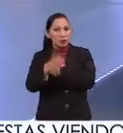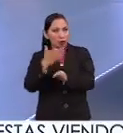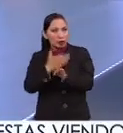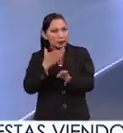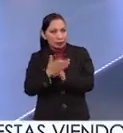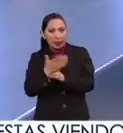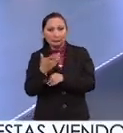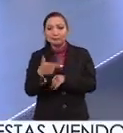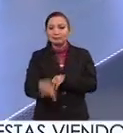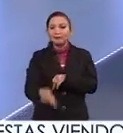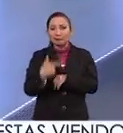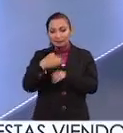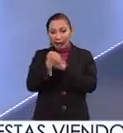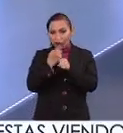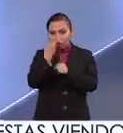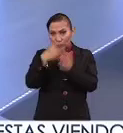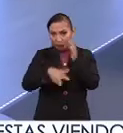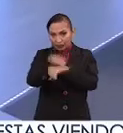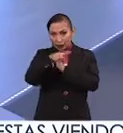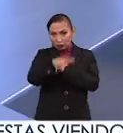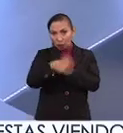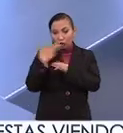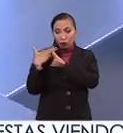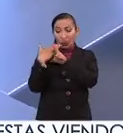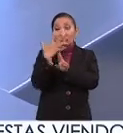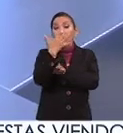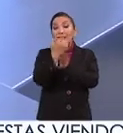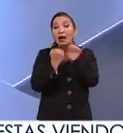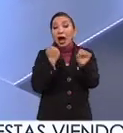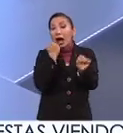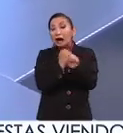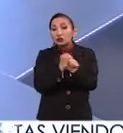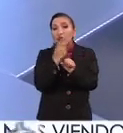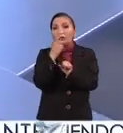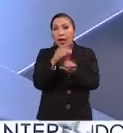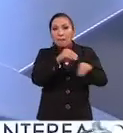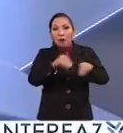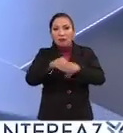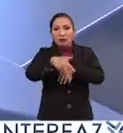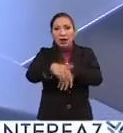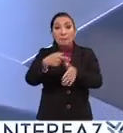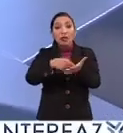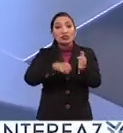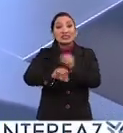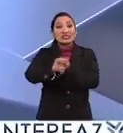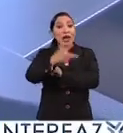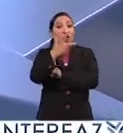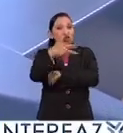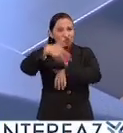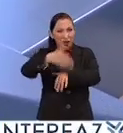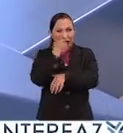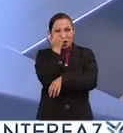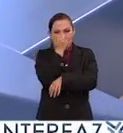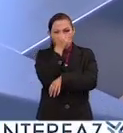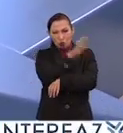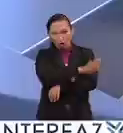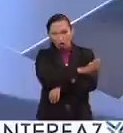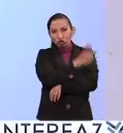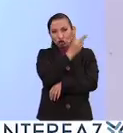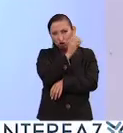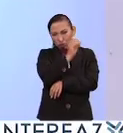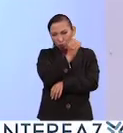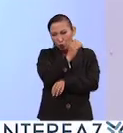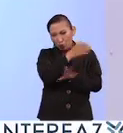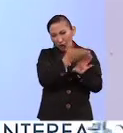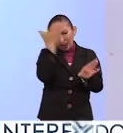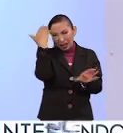caso en este año 2018, que se cumple 50 años del movimiento de 1968, de los sucesos del 2 de